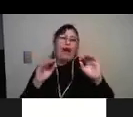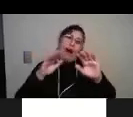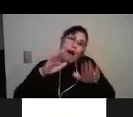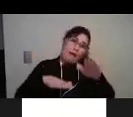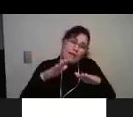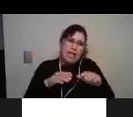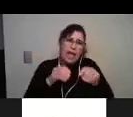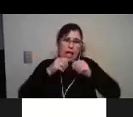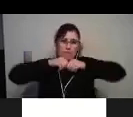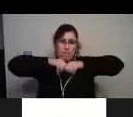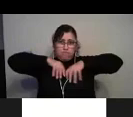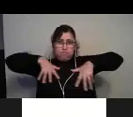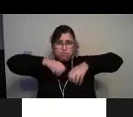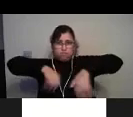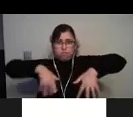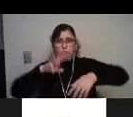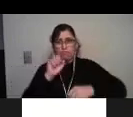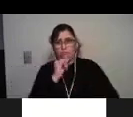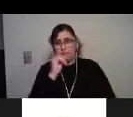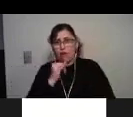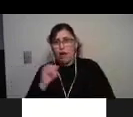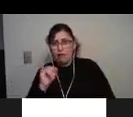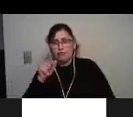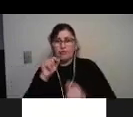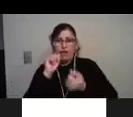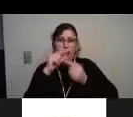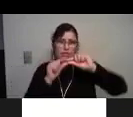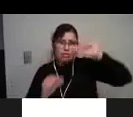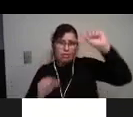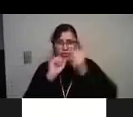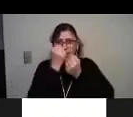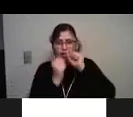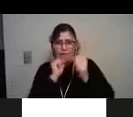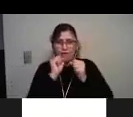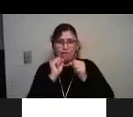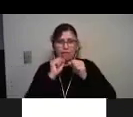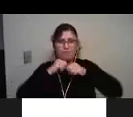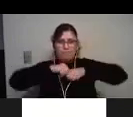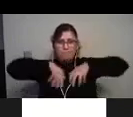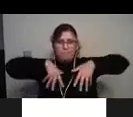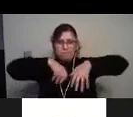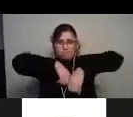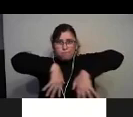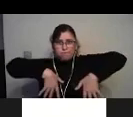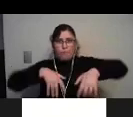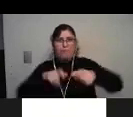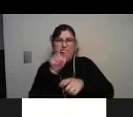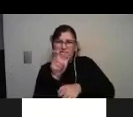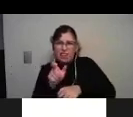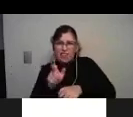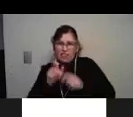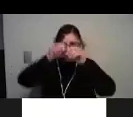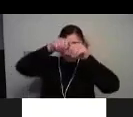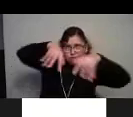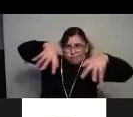raíces nerviosas, ¿cierto? De donde salen los nervios por los agujeros intervertebrales en la médula